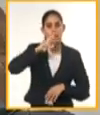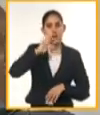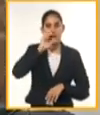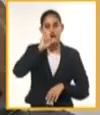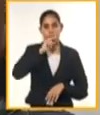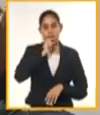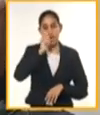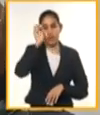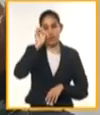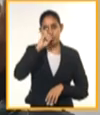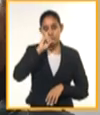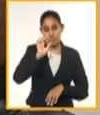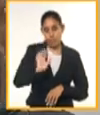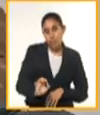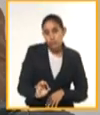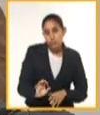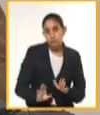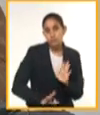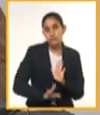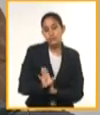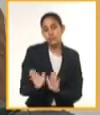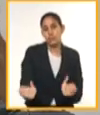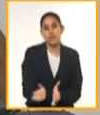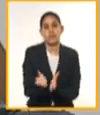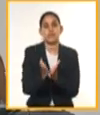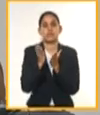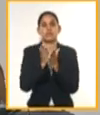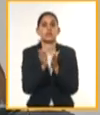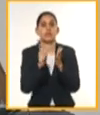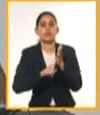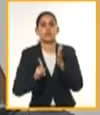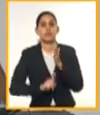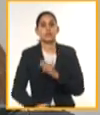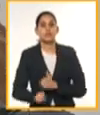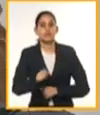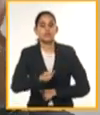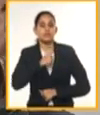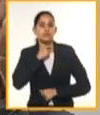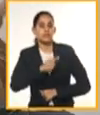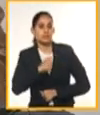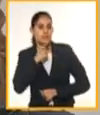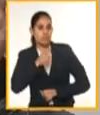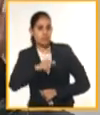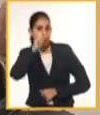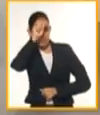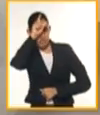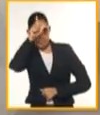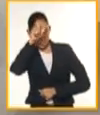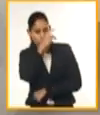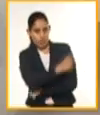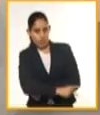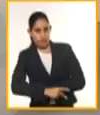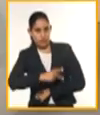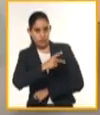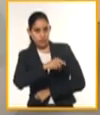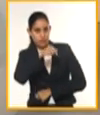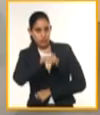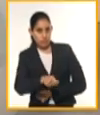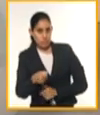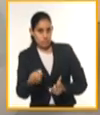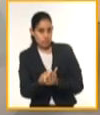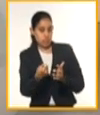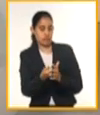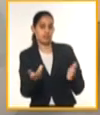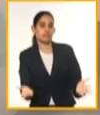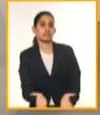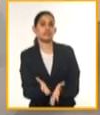en la energía verde, y sin embargo, y estoy hablando de Alemania, Randy, si que es la locomotora de Europa. No tenemos mucho tiempo para